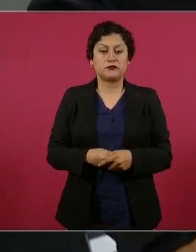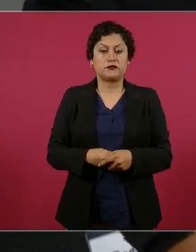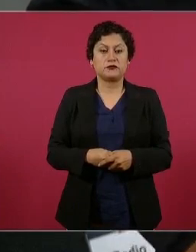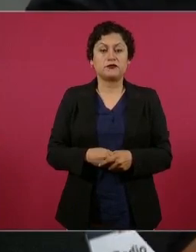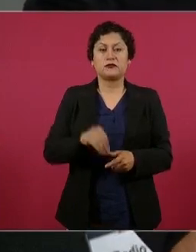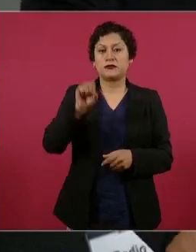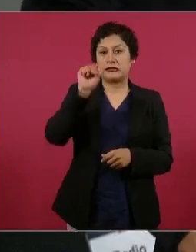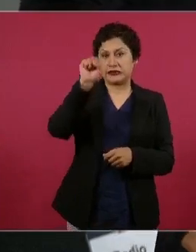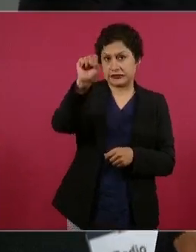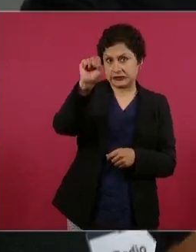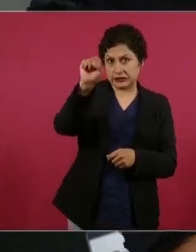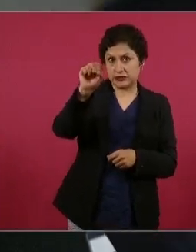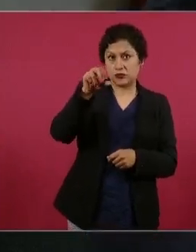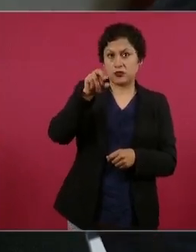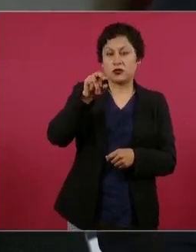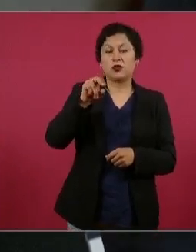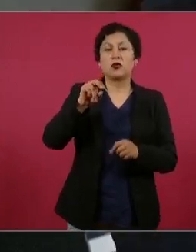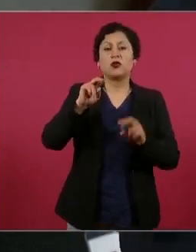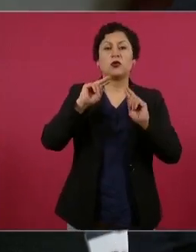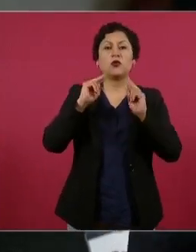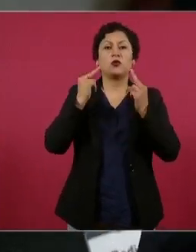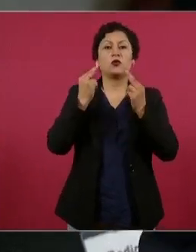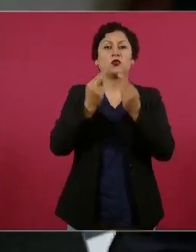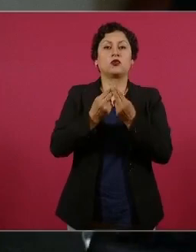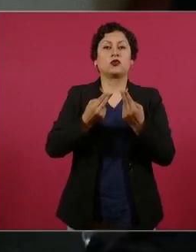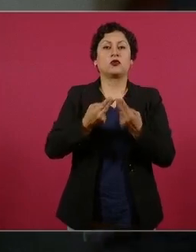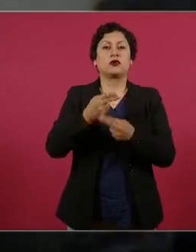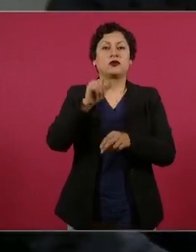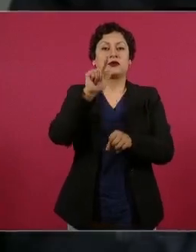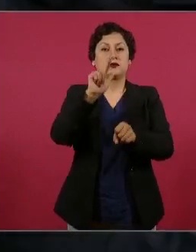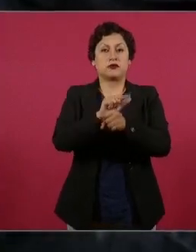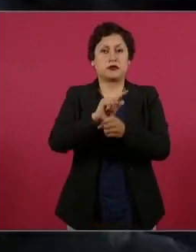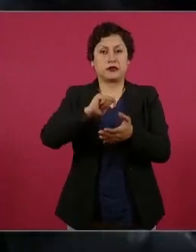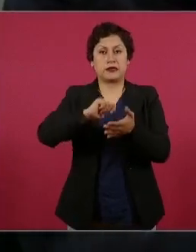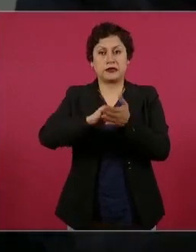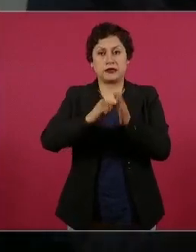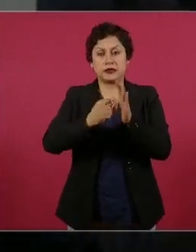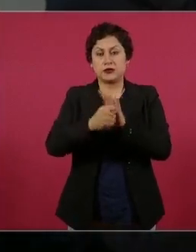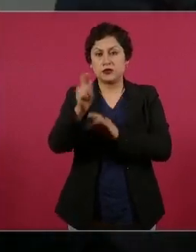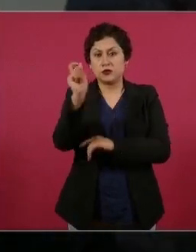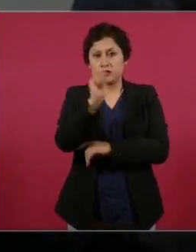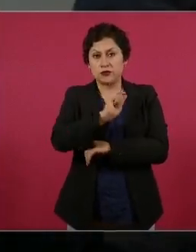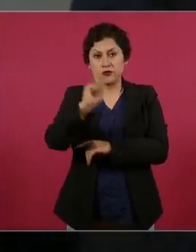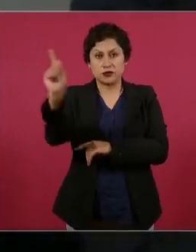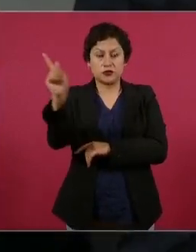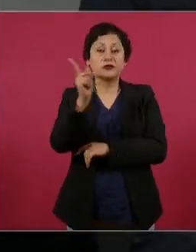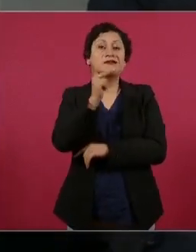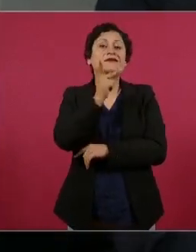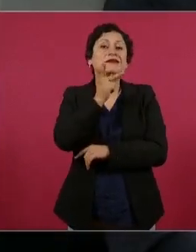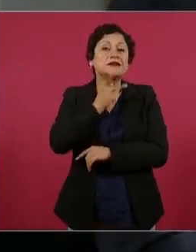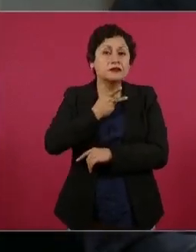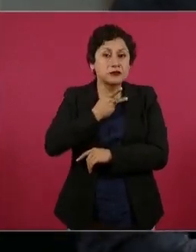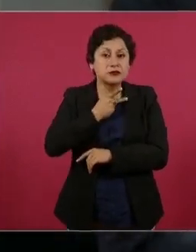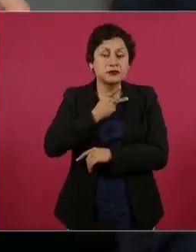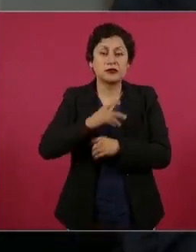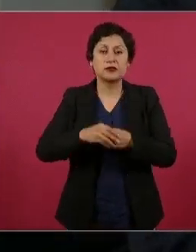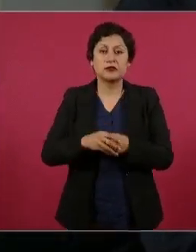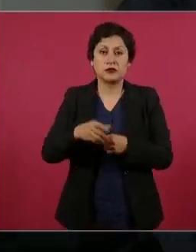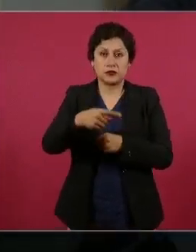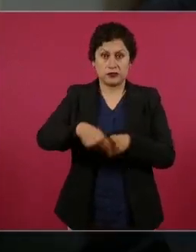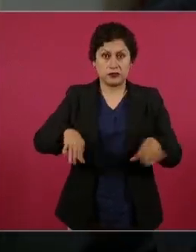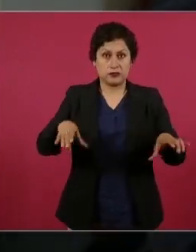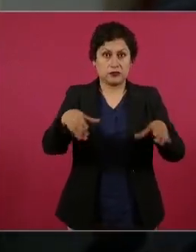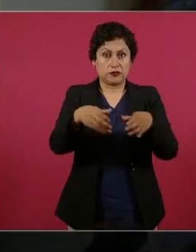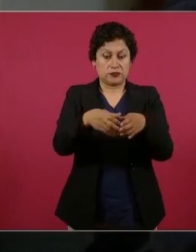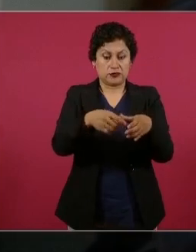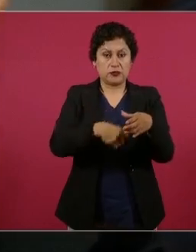El sindicato Unión Nacional de Técnicos y Profesionistas Petroleros solicitan